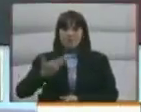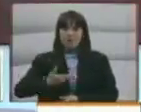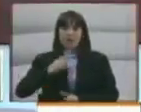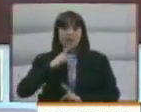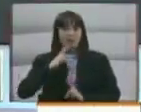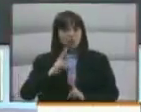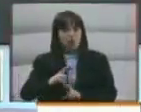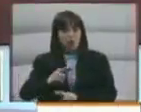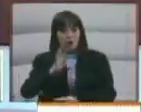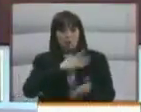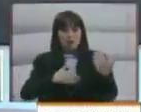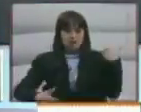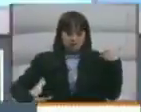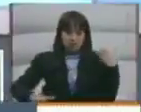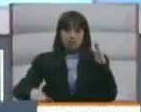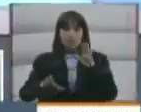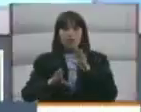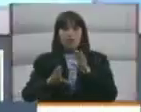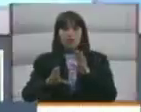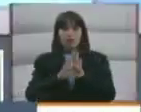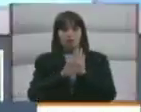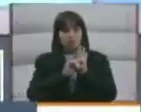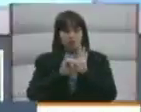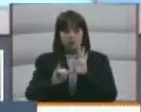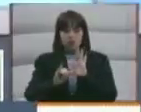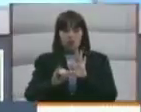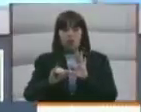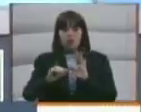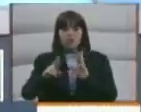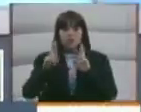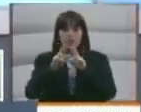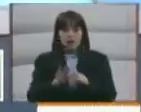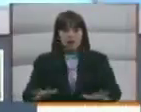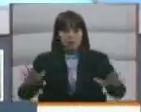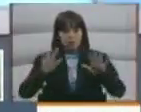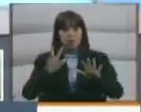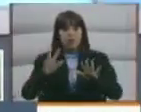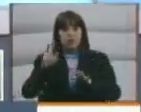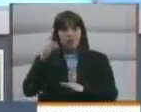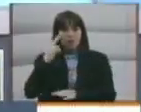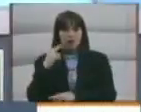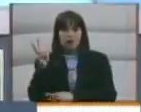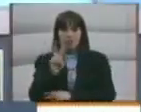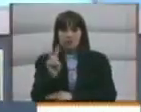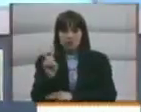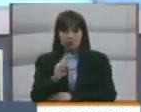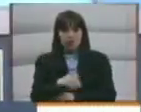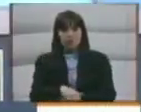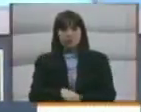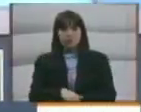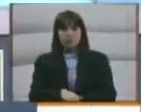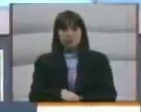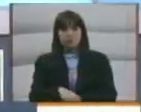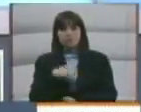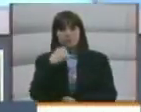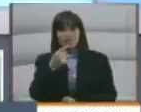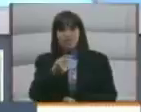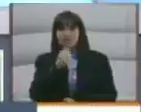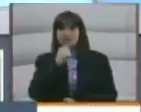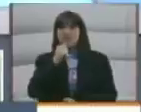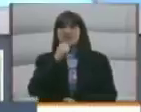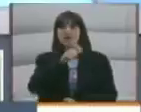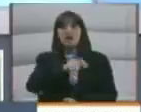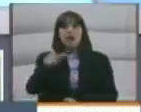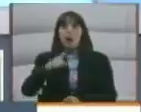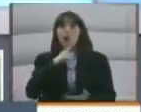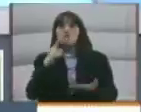presidente constitucional de la República Bolivariana de Venezuela, Nicolás Maduro Moros, el tema de la corrupción. Vamos a saber quiénes son los nombres de